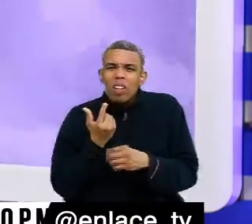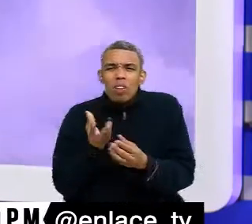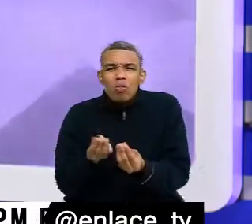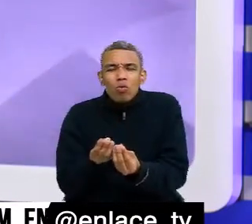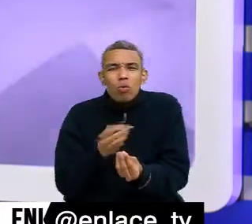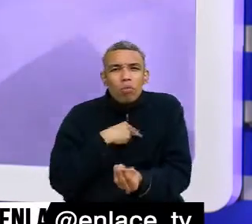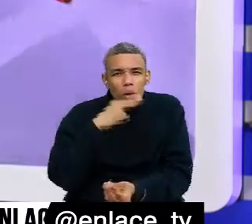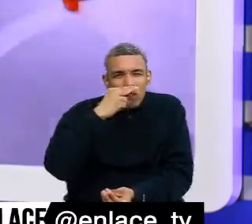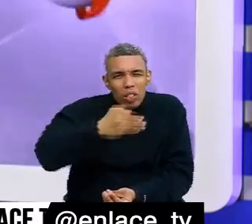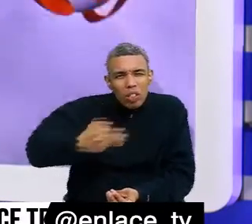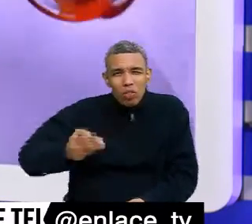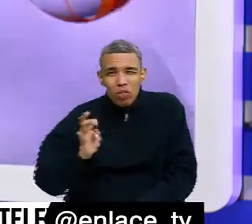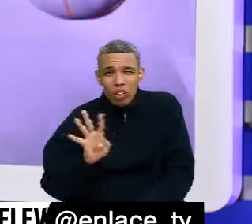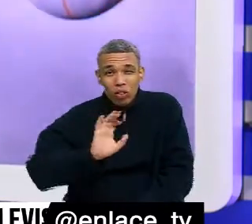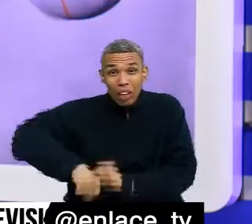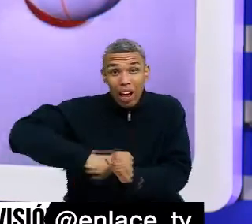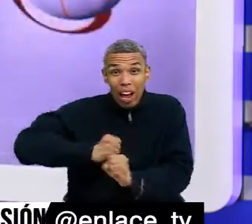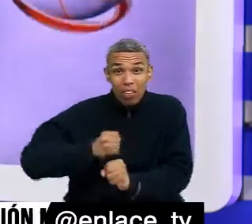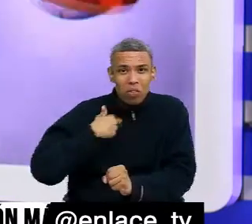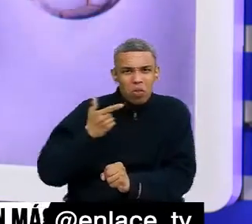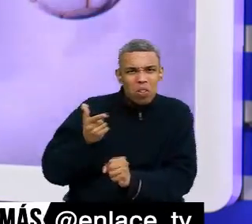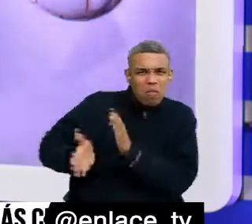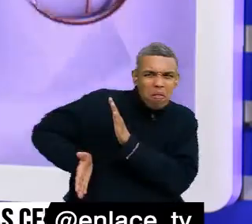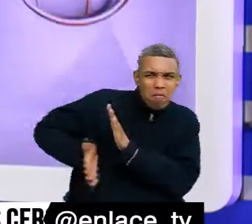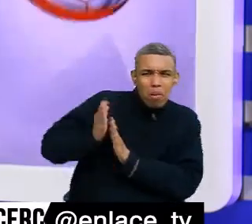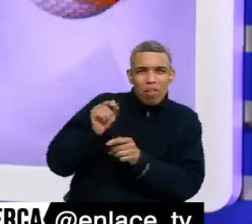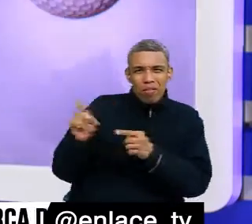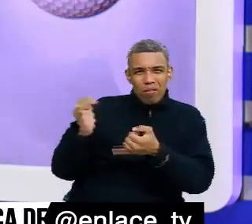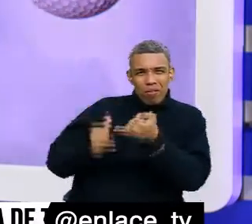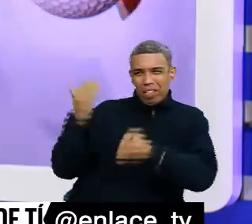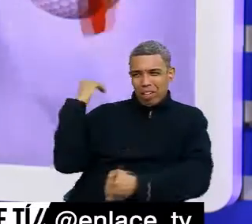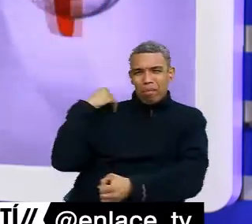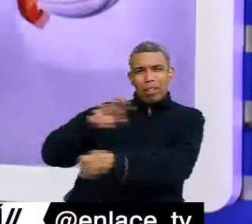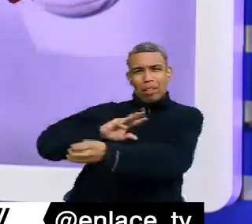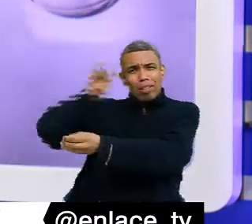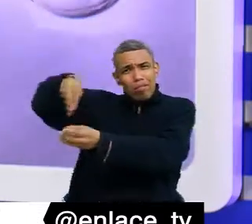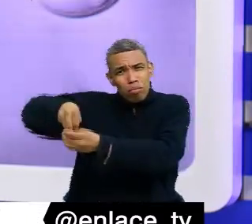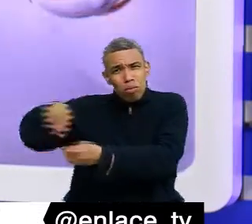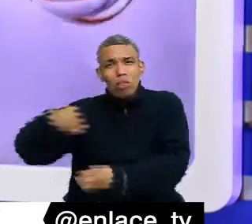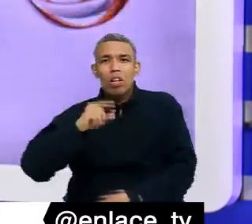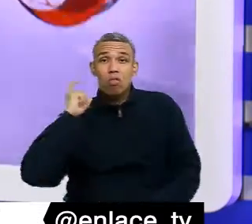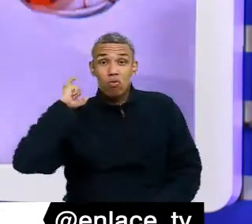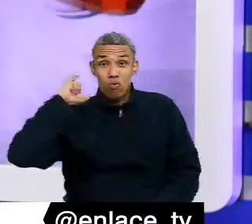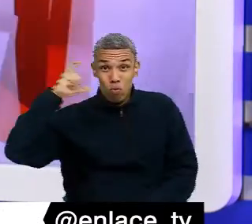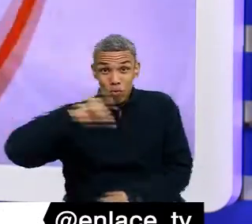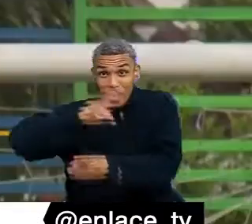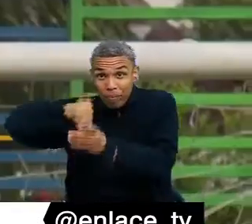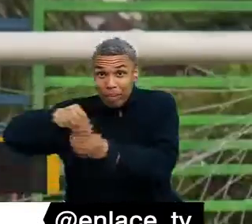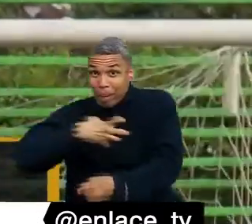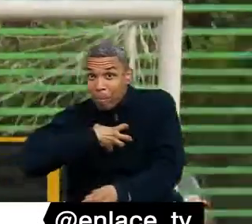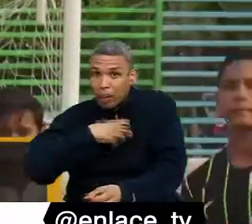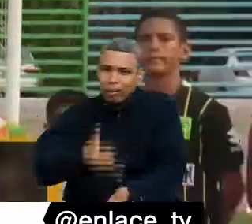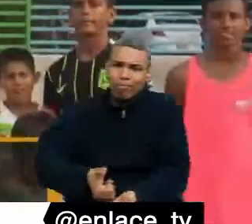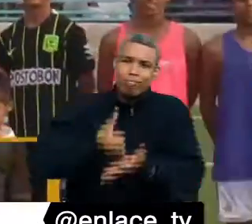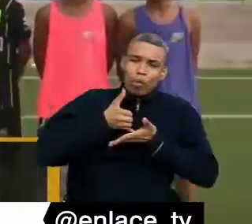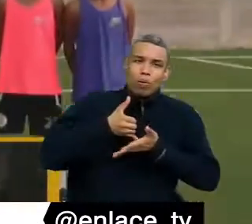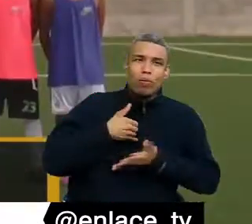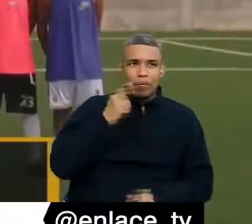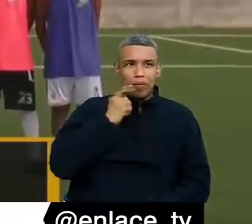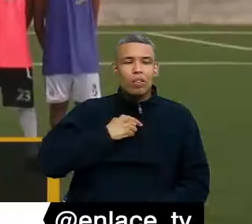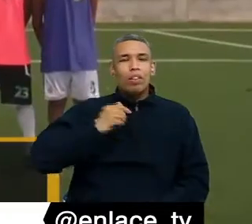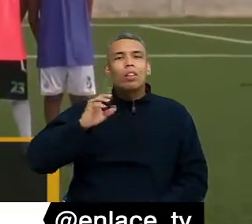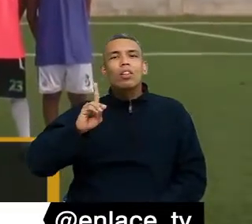campeonato binacional, el cual se disputó durante el fin de semana anterior en la ciudad de Cúcuta. Junior Devia, Johan Cruz,